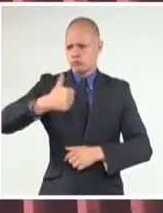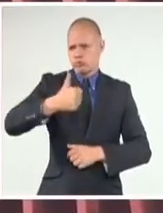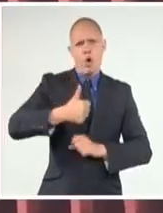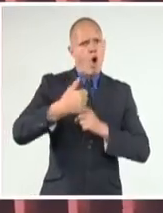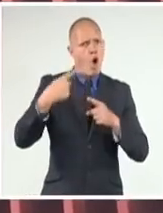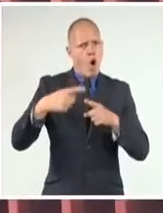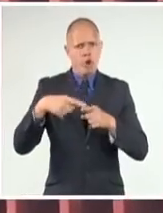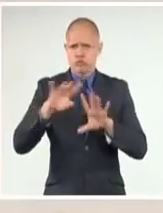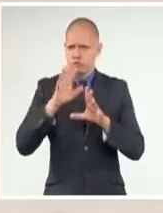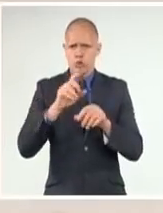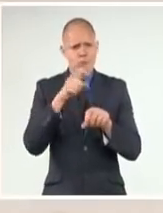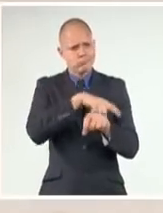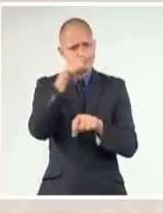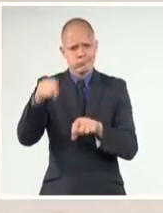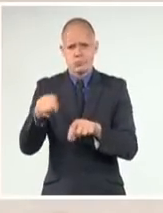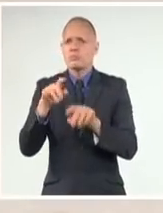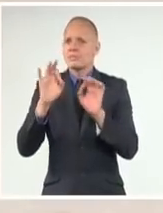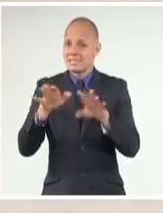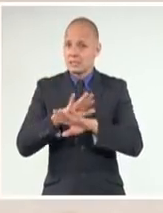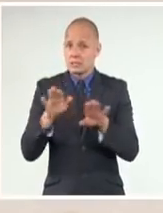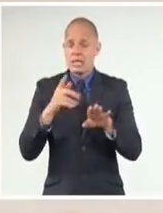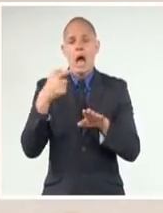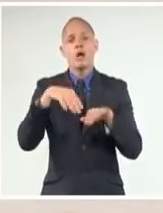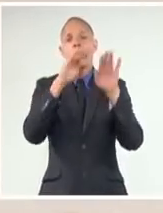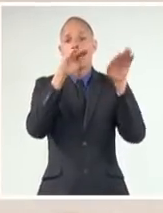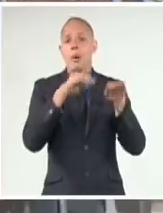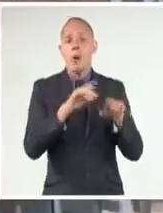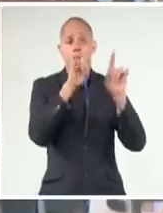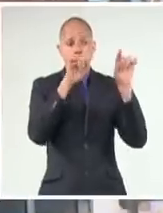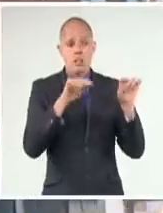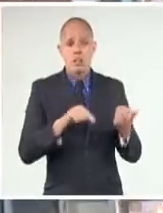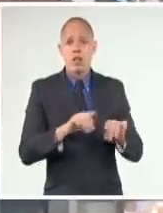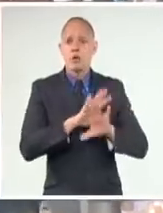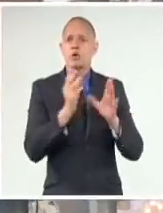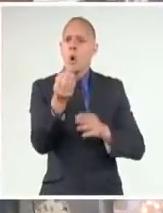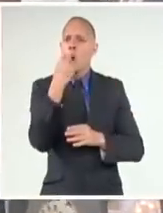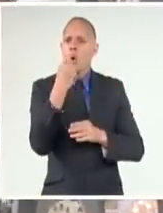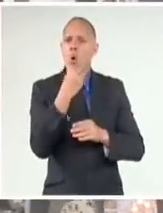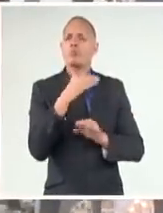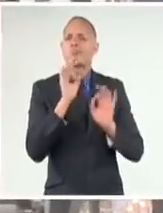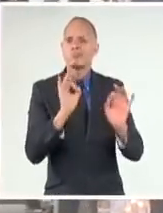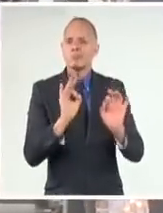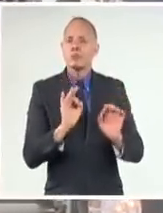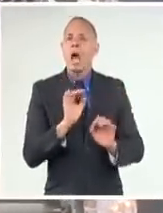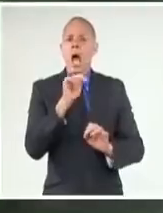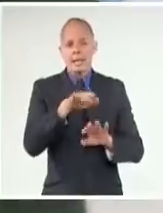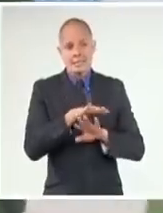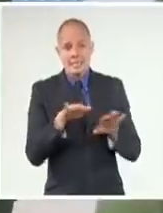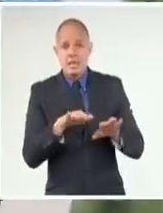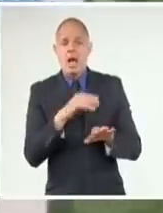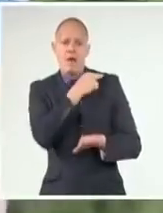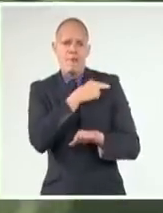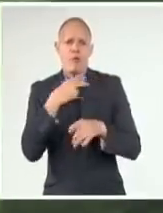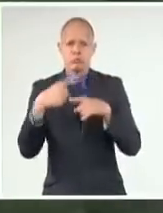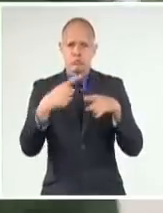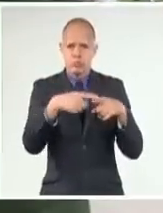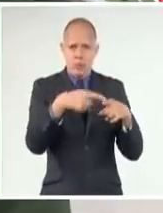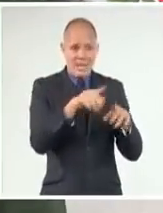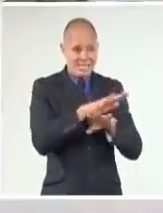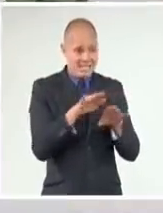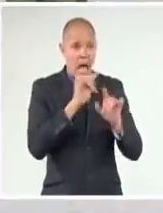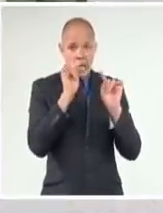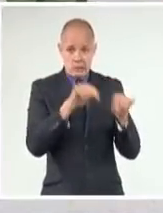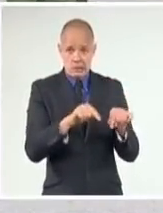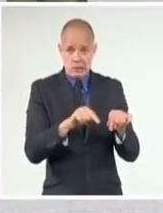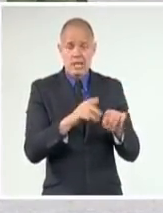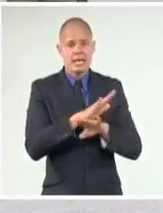se realizó el traslado hacia los almacenes de la empresa mayorista de productos alimenticios donde las autoridades del partido y el gobierno